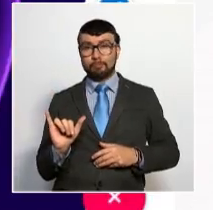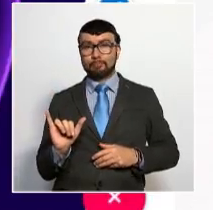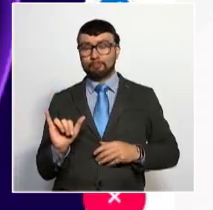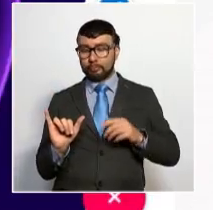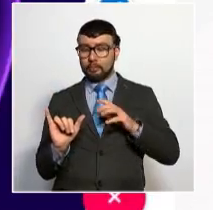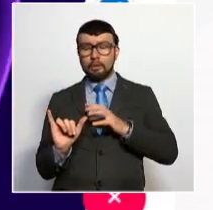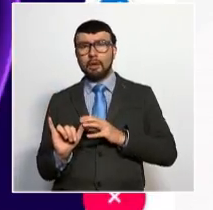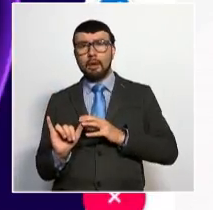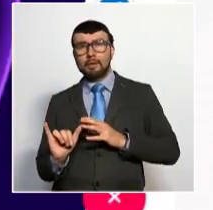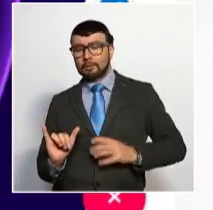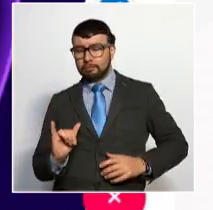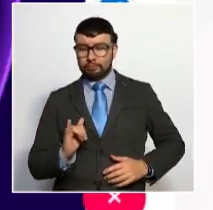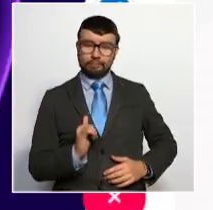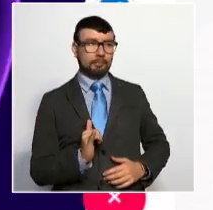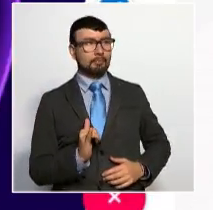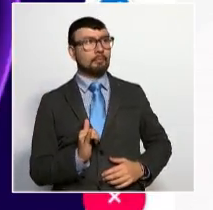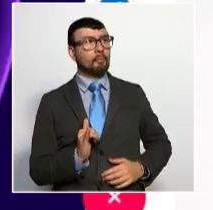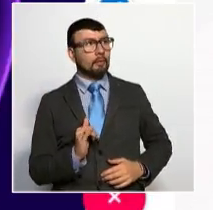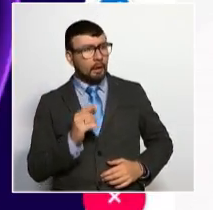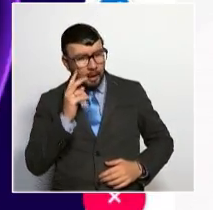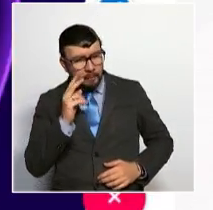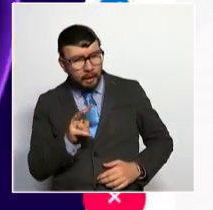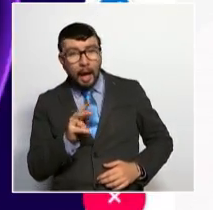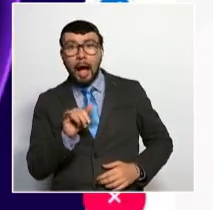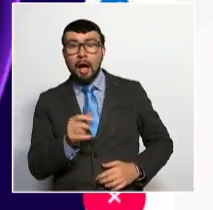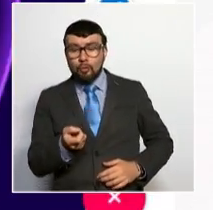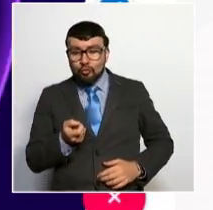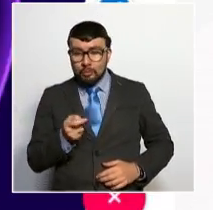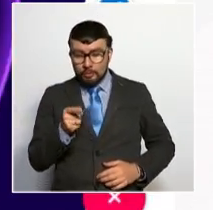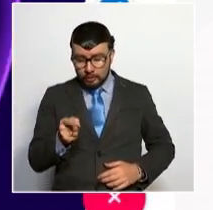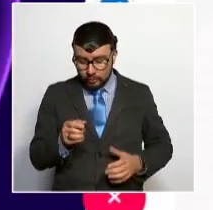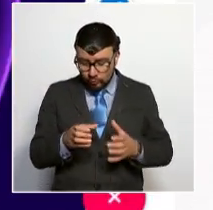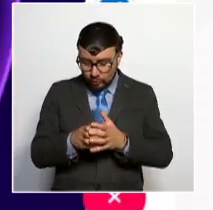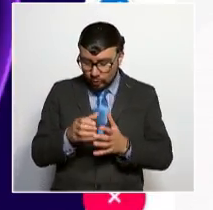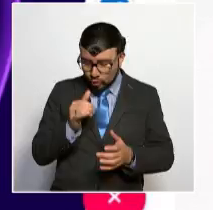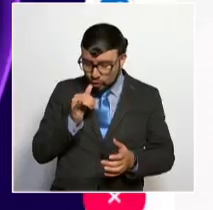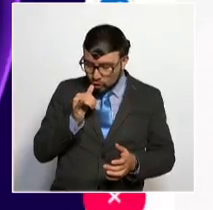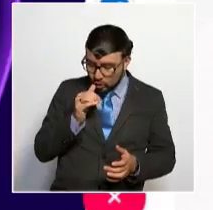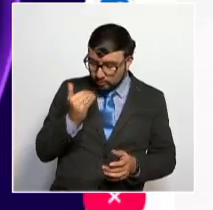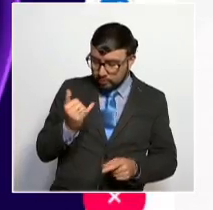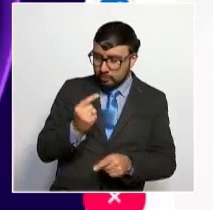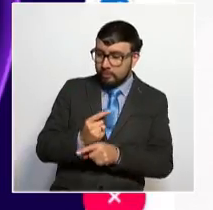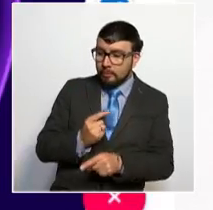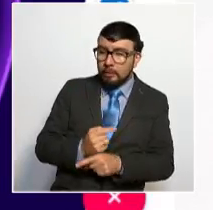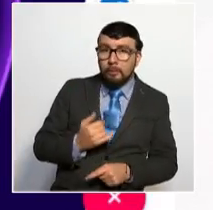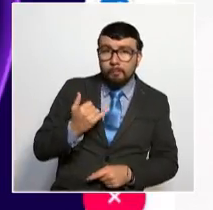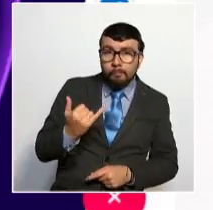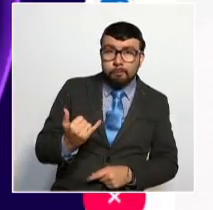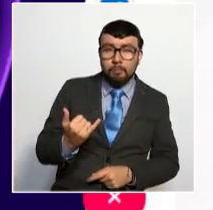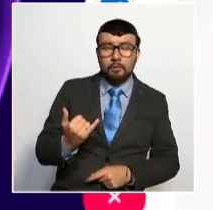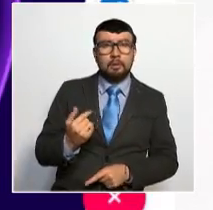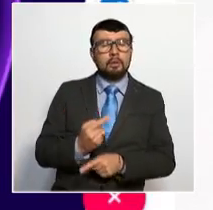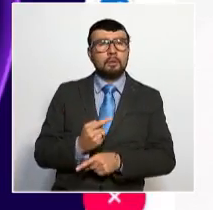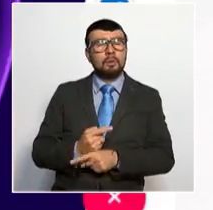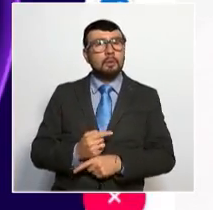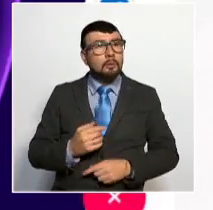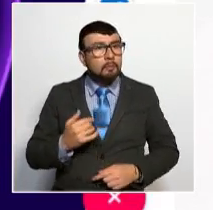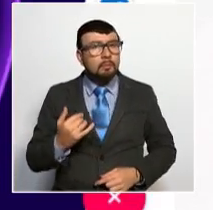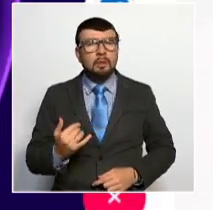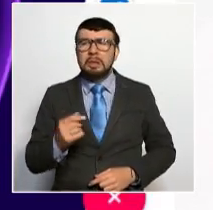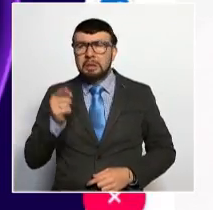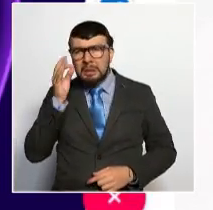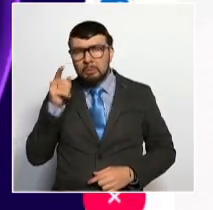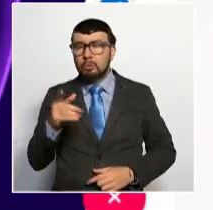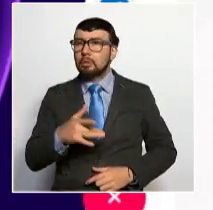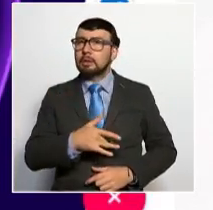tenemos la vejiga, para que vean lo importante de la relación de útero con vejiga y por qué pueden tener síntomas que